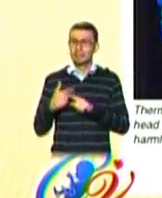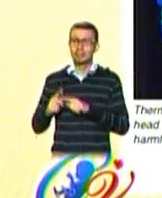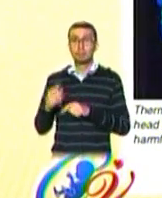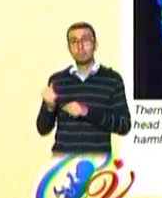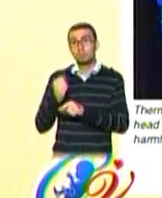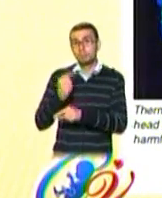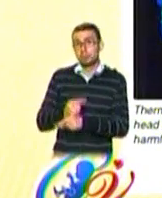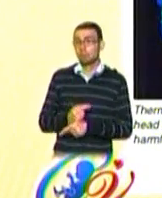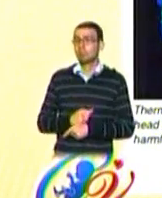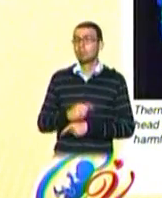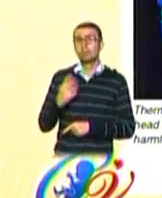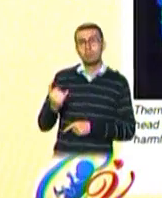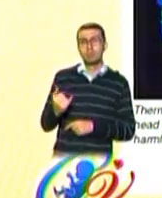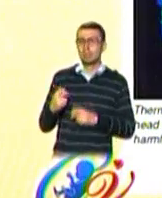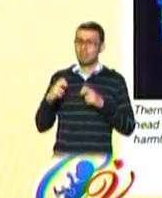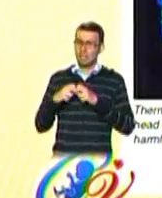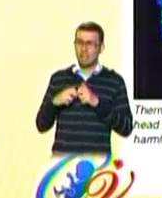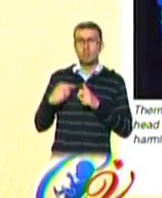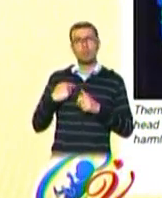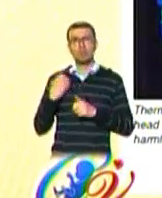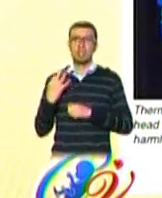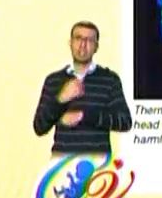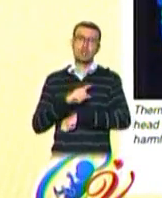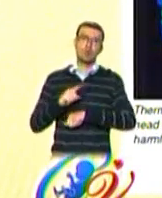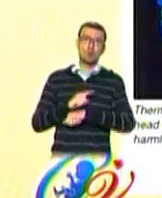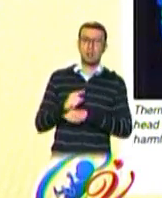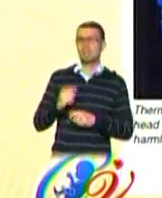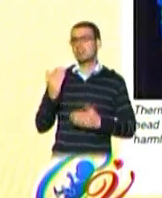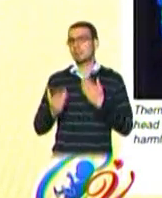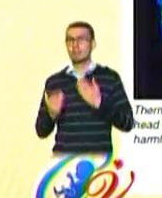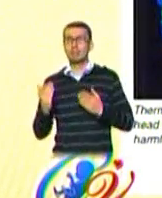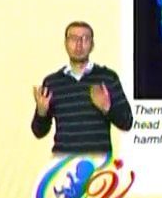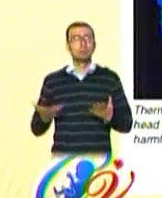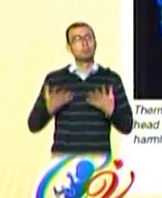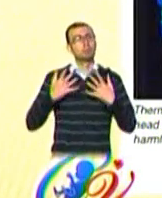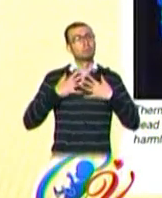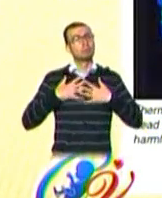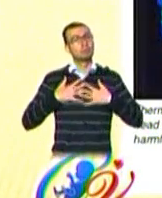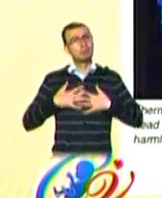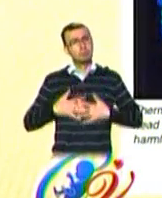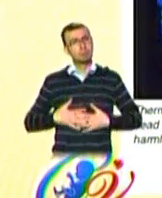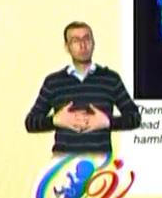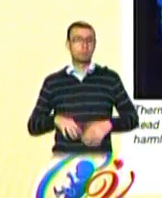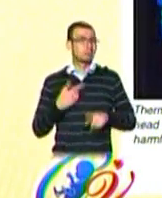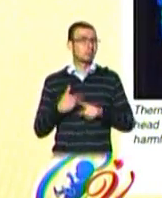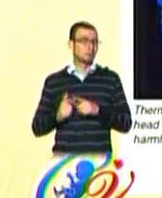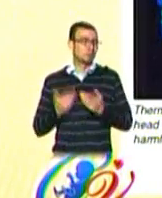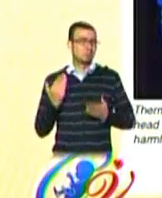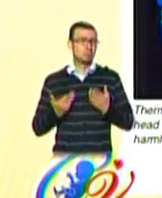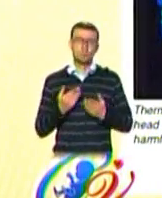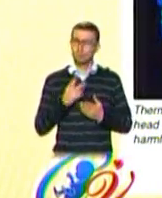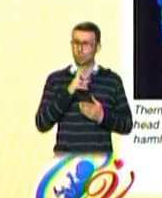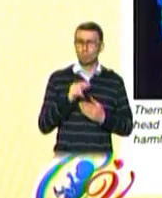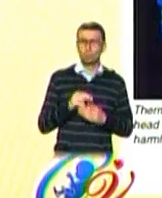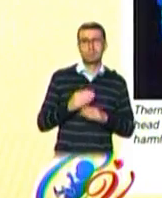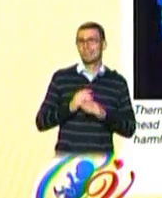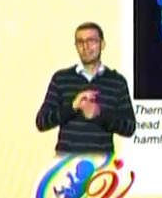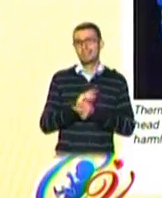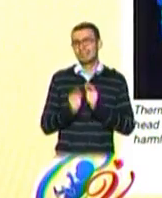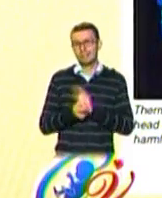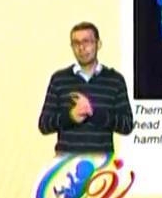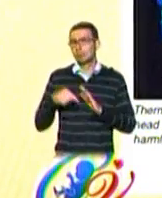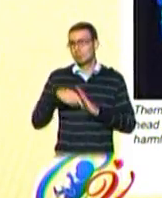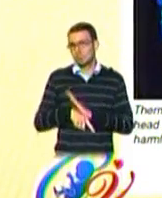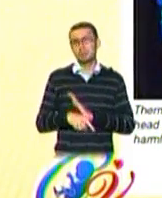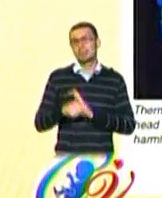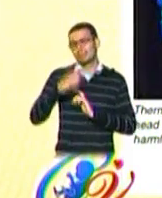bioenergético porque hice un curso de 3 horas o yo hago determinada terapia porque vi a un fulano hacerlo. No, esto tiene un trasfondo más